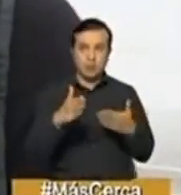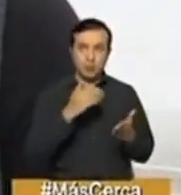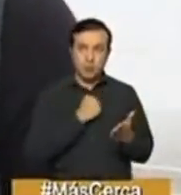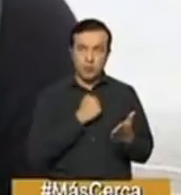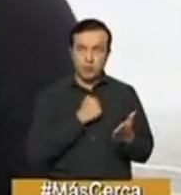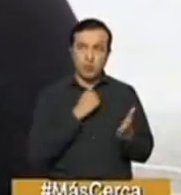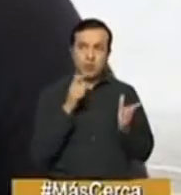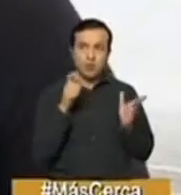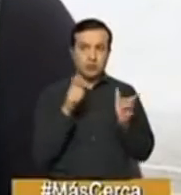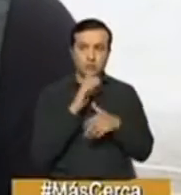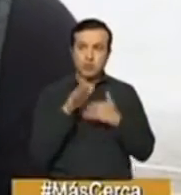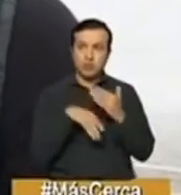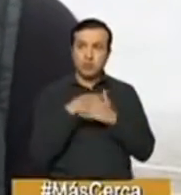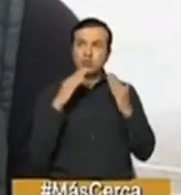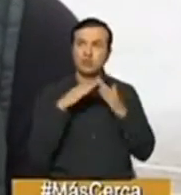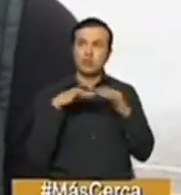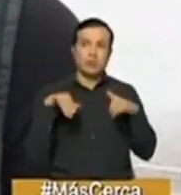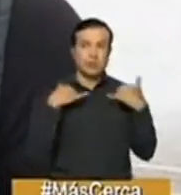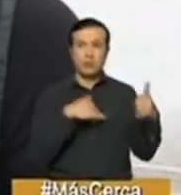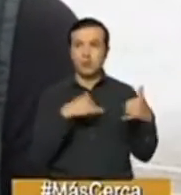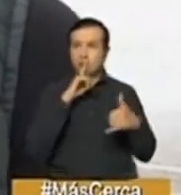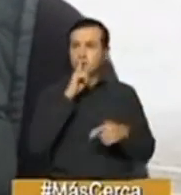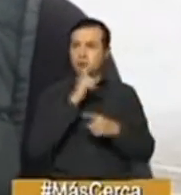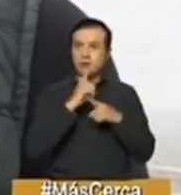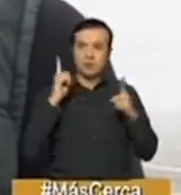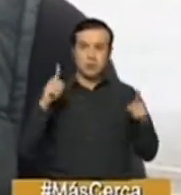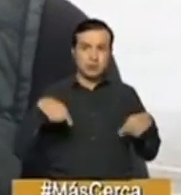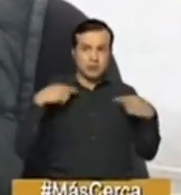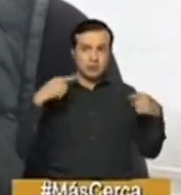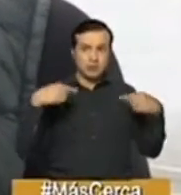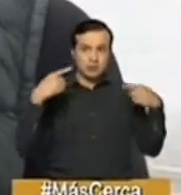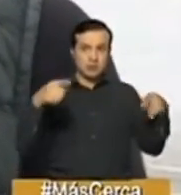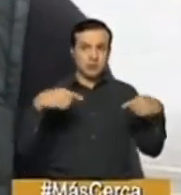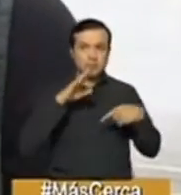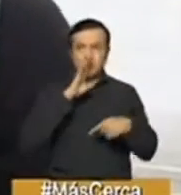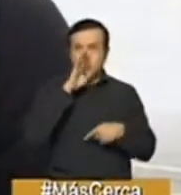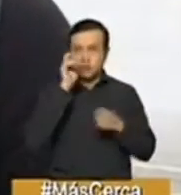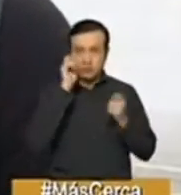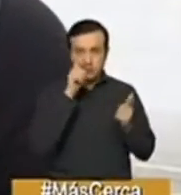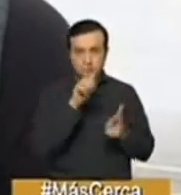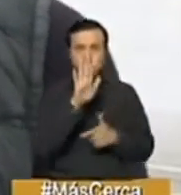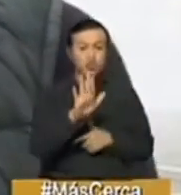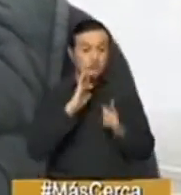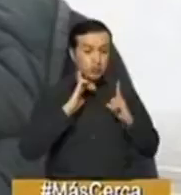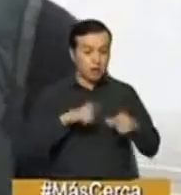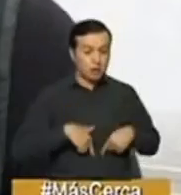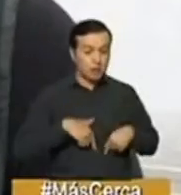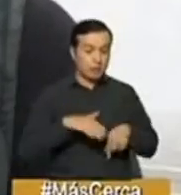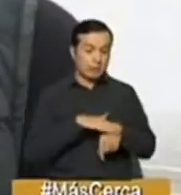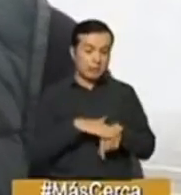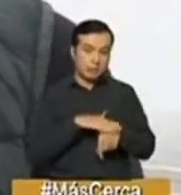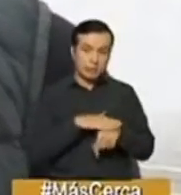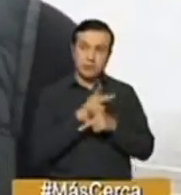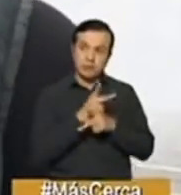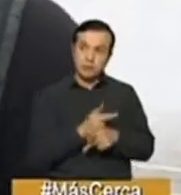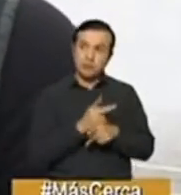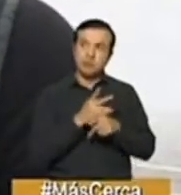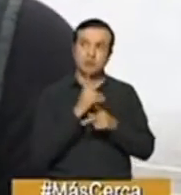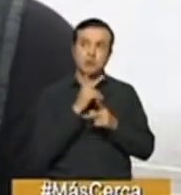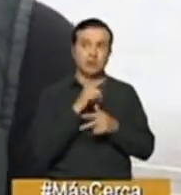también. Jugamos con él todo el tiempo, estamos como súper pendientes de su salud, tiene la piel sensible, entonces también tiene